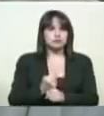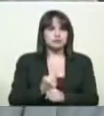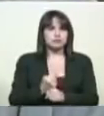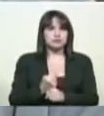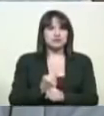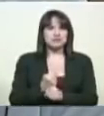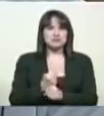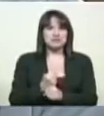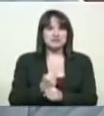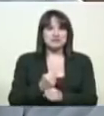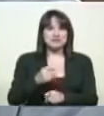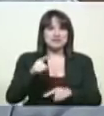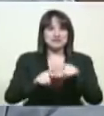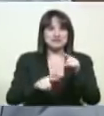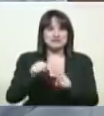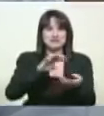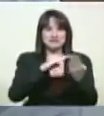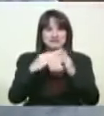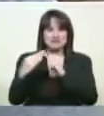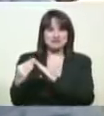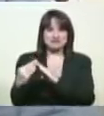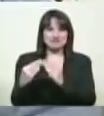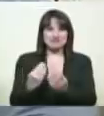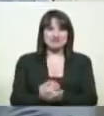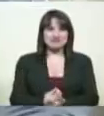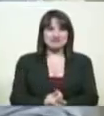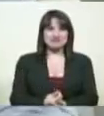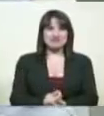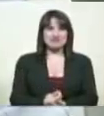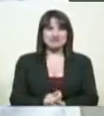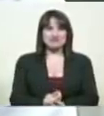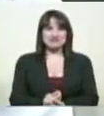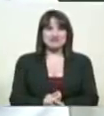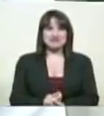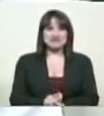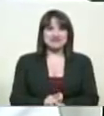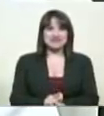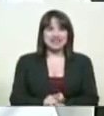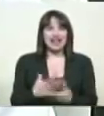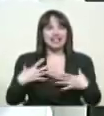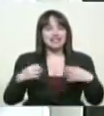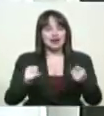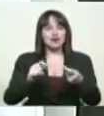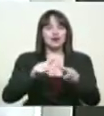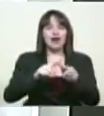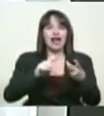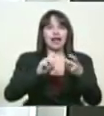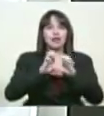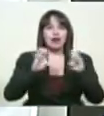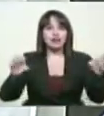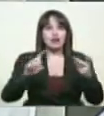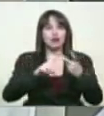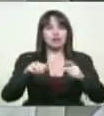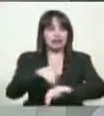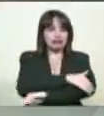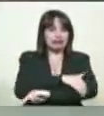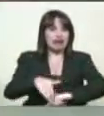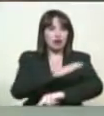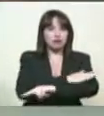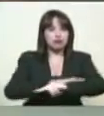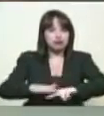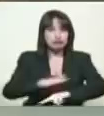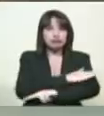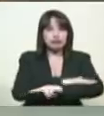días las comunidades haciendo aquí la educación la salud el asfaltado en la calle yo los